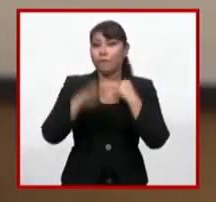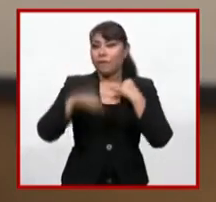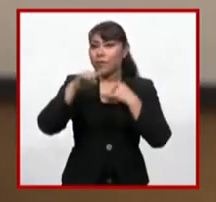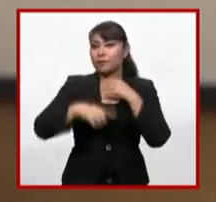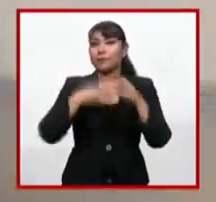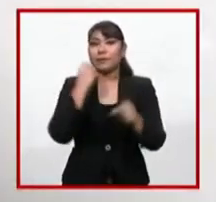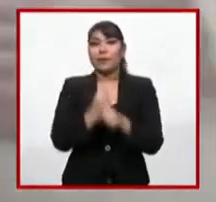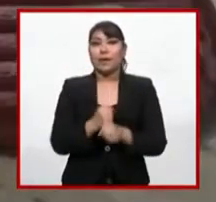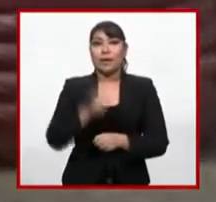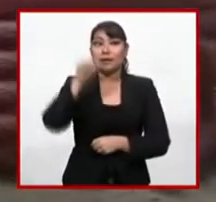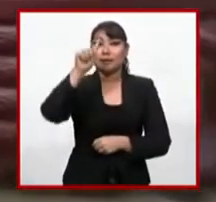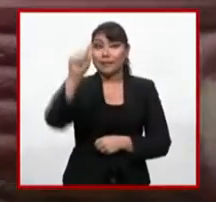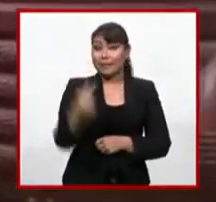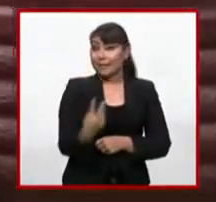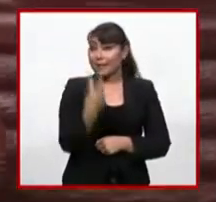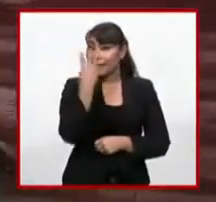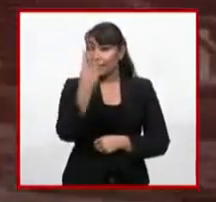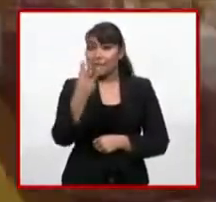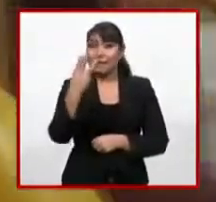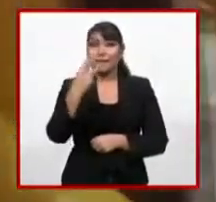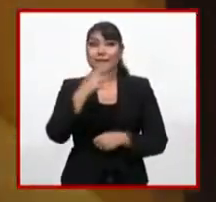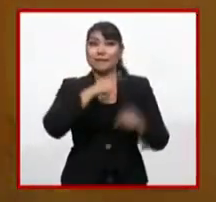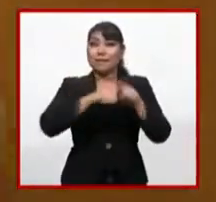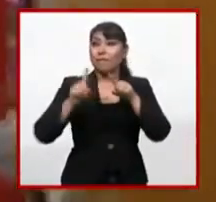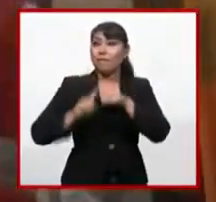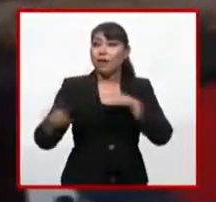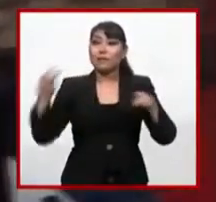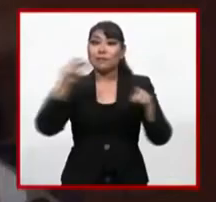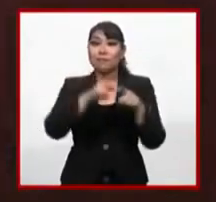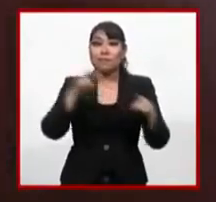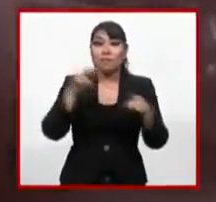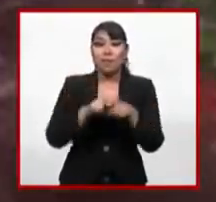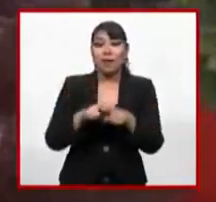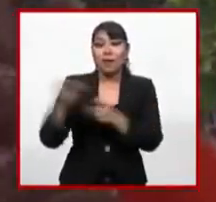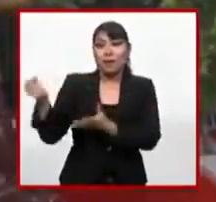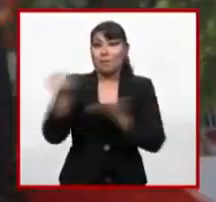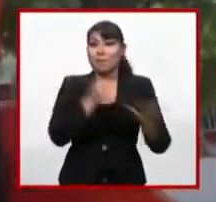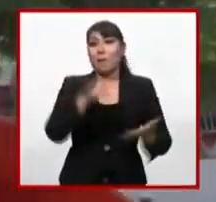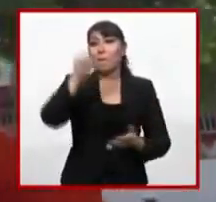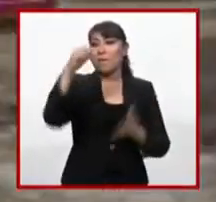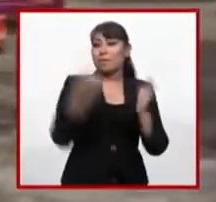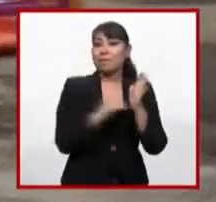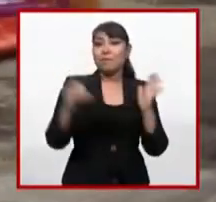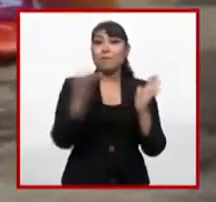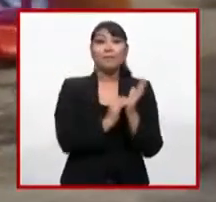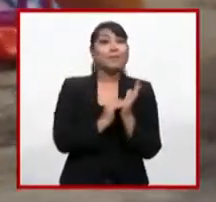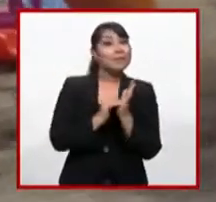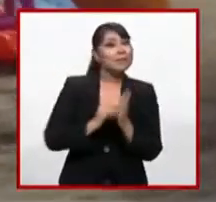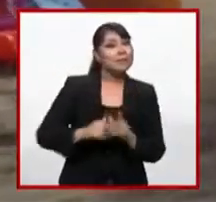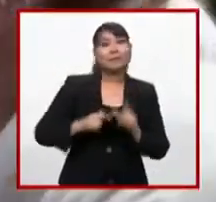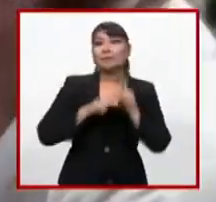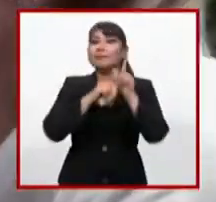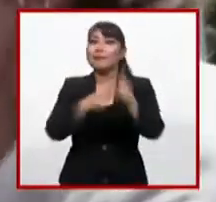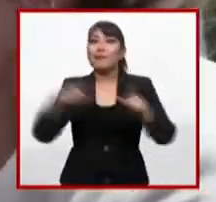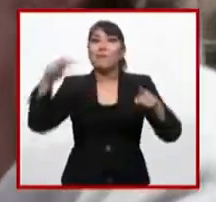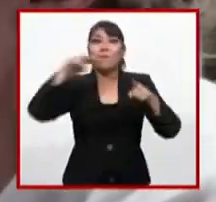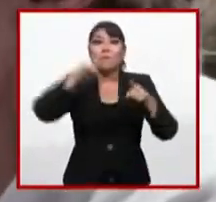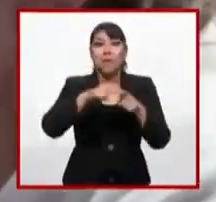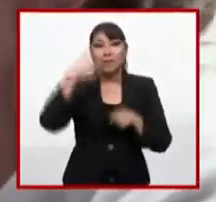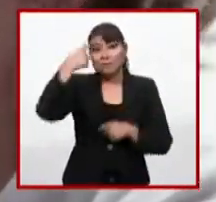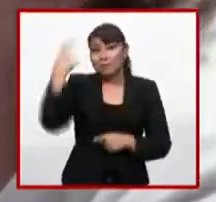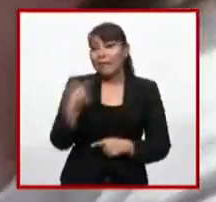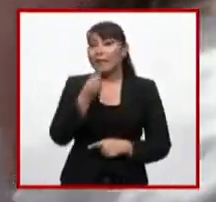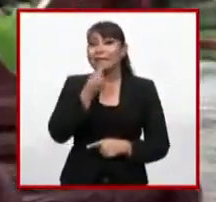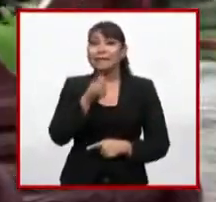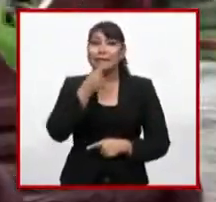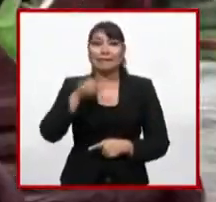habremos de colocar 73 parques recreativos, con una inversión superior a los 20 millones de pesos. Seguimos creando parques para que las niñas y niños de